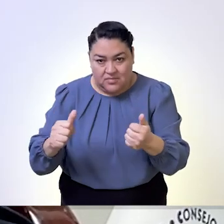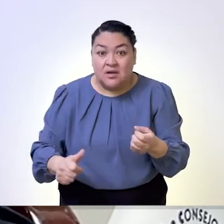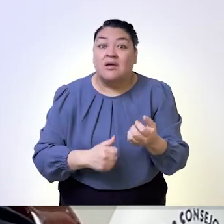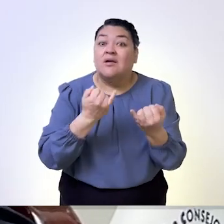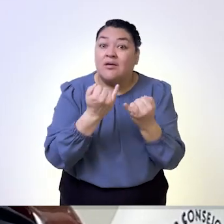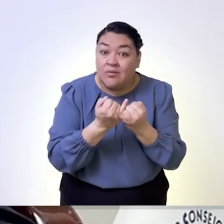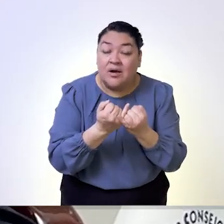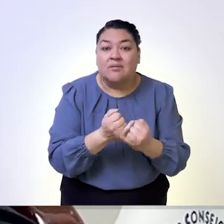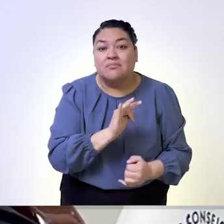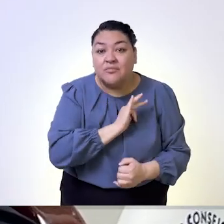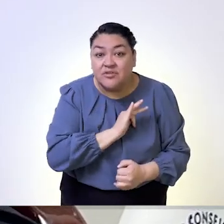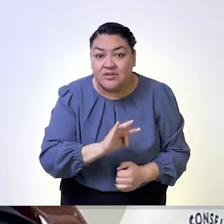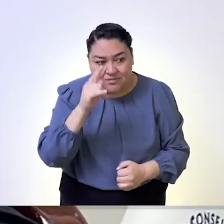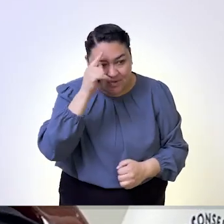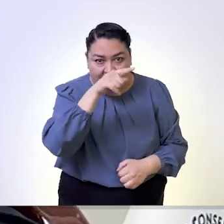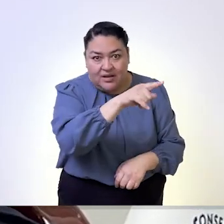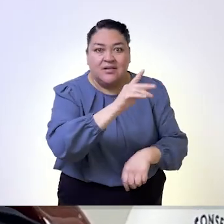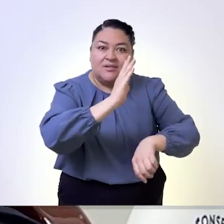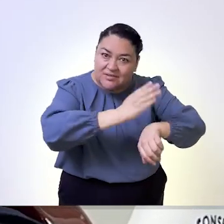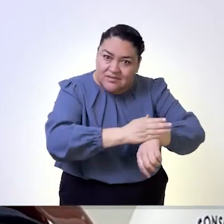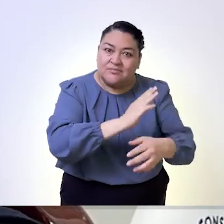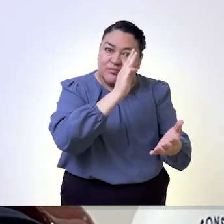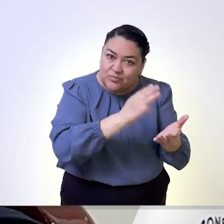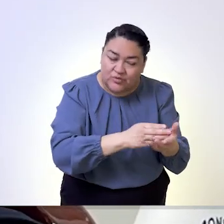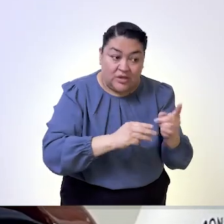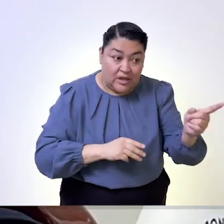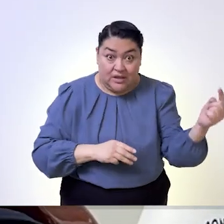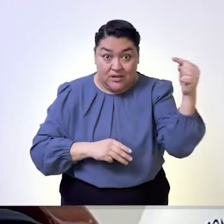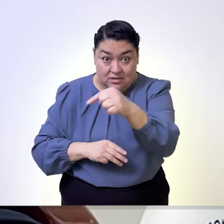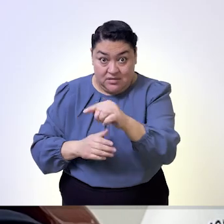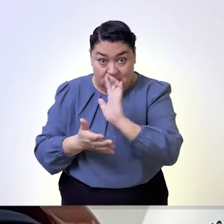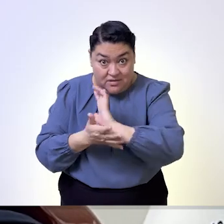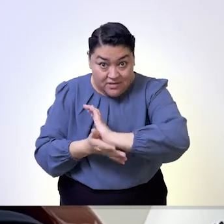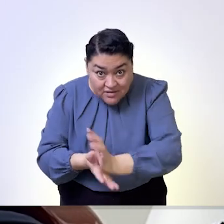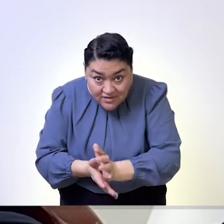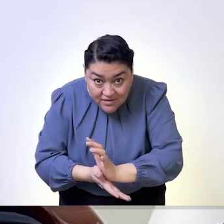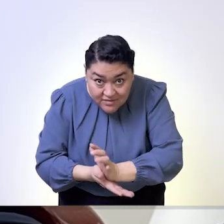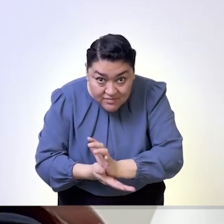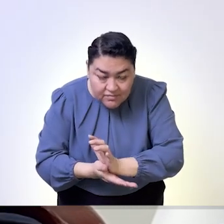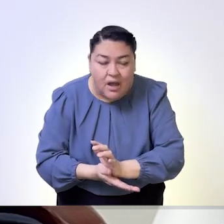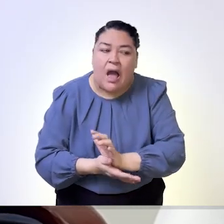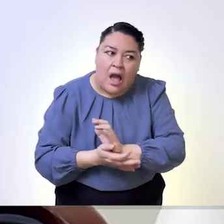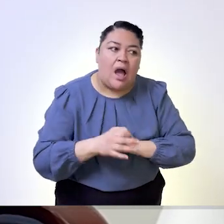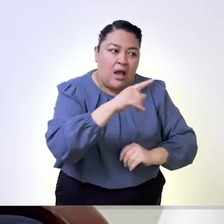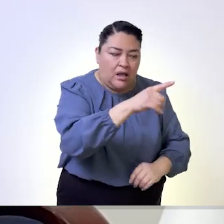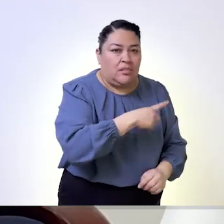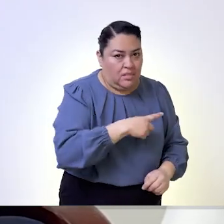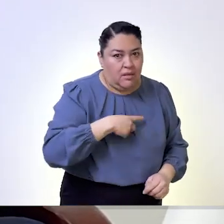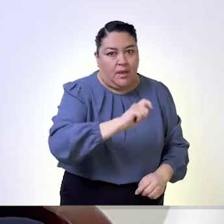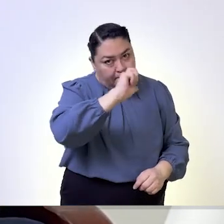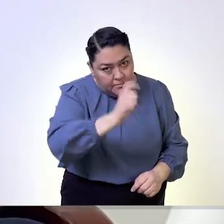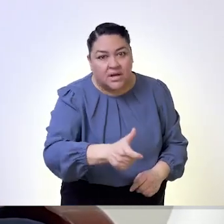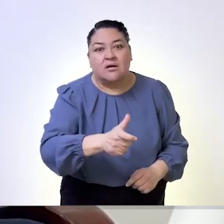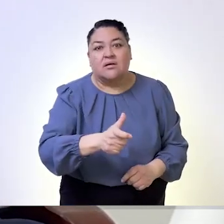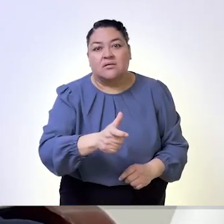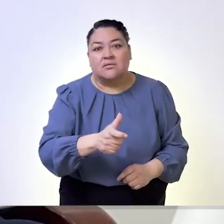Debería de haber también esta posibilidad de imponer una multa para quien comete el acto discriminatorio. Es decir, que la discriminación le cueste